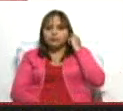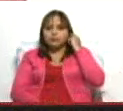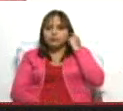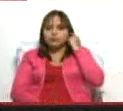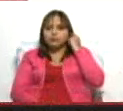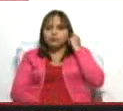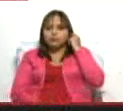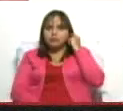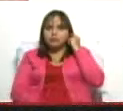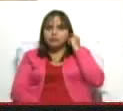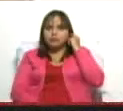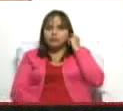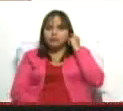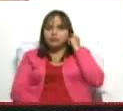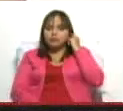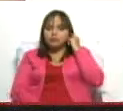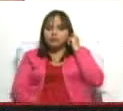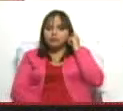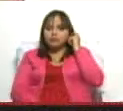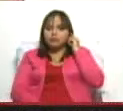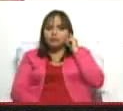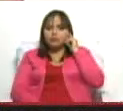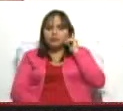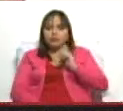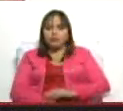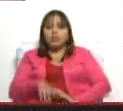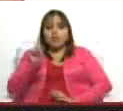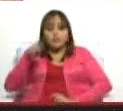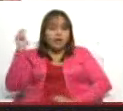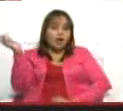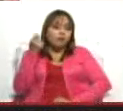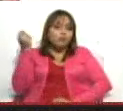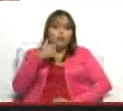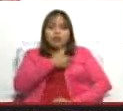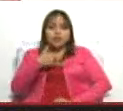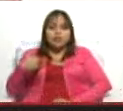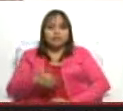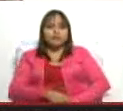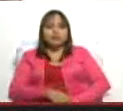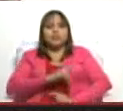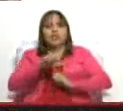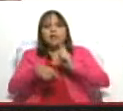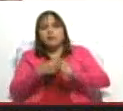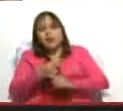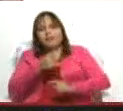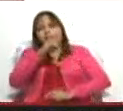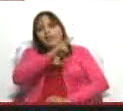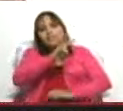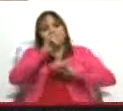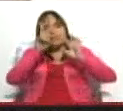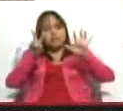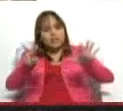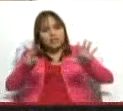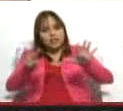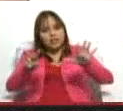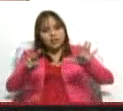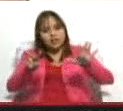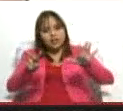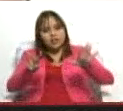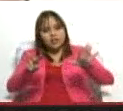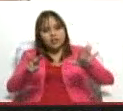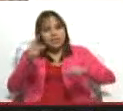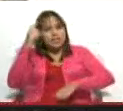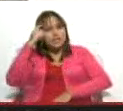En, ¿cómo se llama? Hasta en Apure, que hicieron. Luego nosotros vamos 27 y